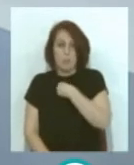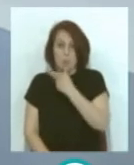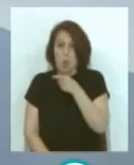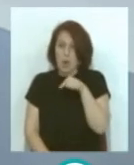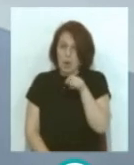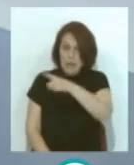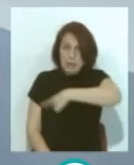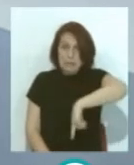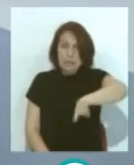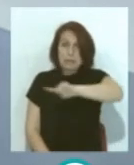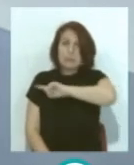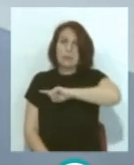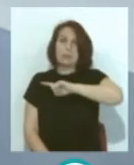verdaderos